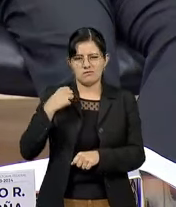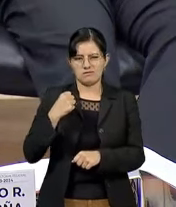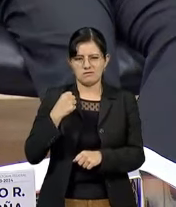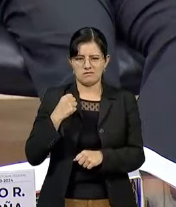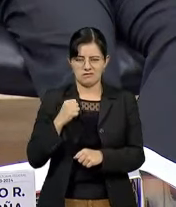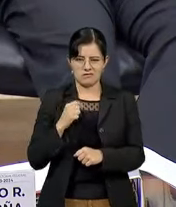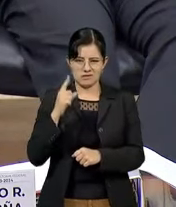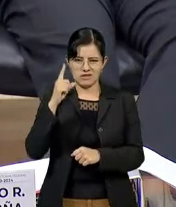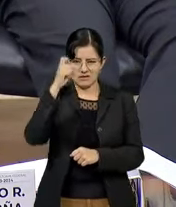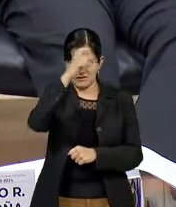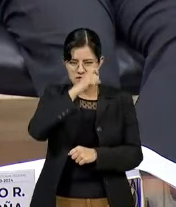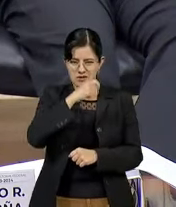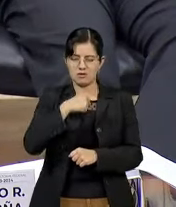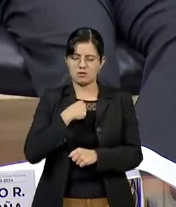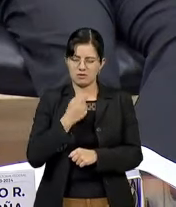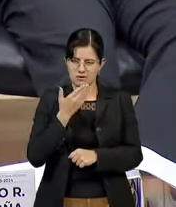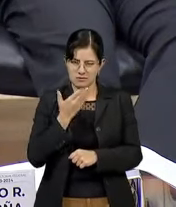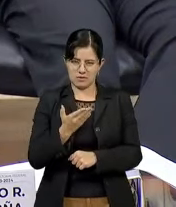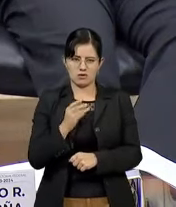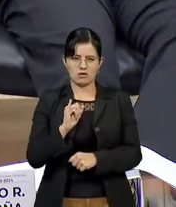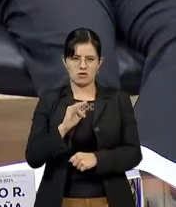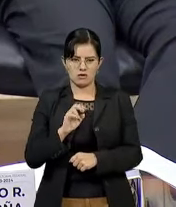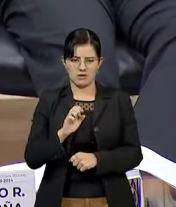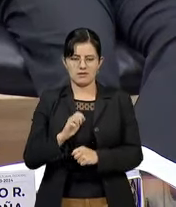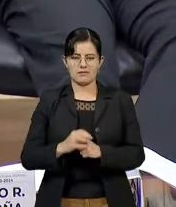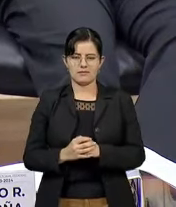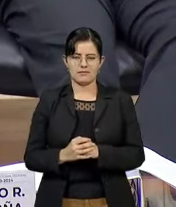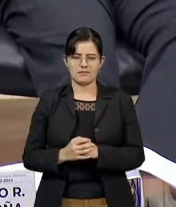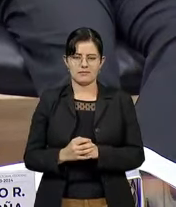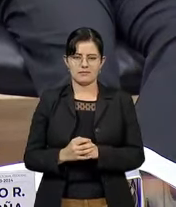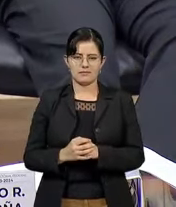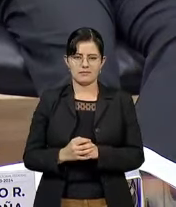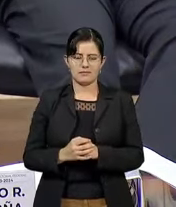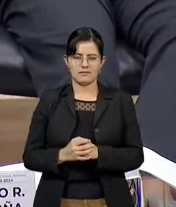yo sí le pido al INE